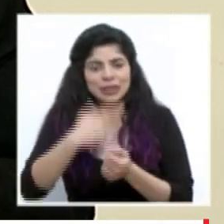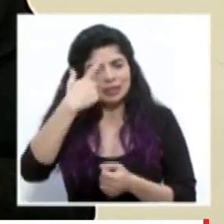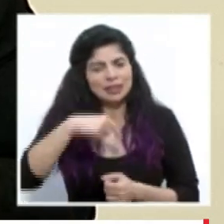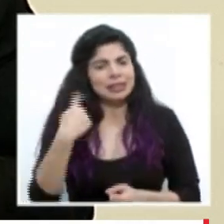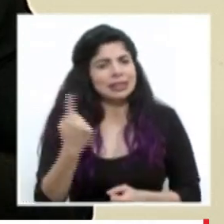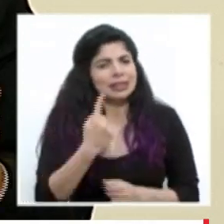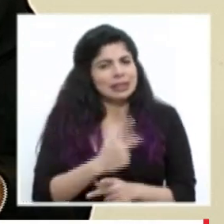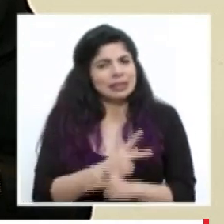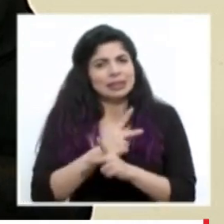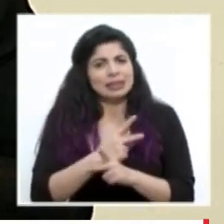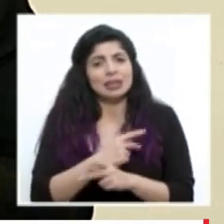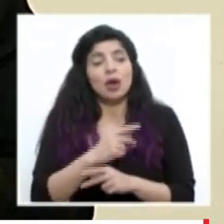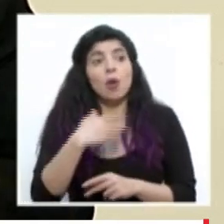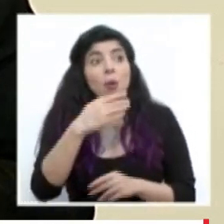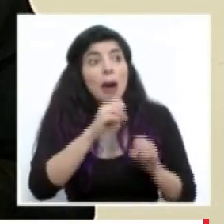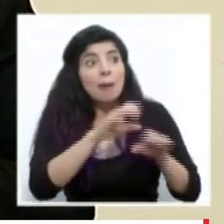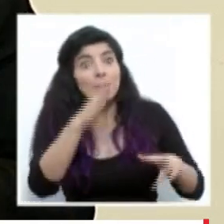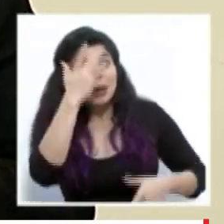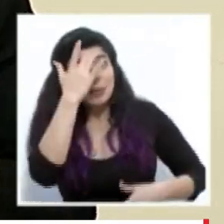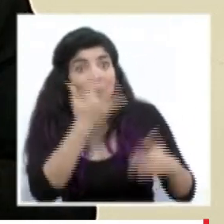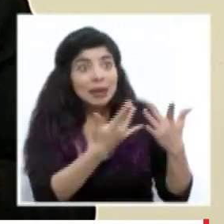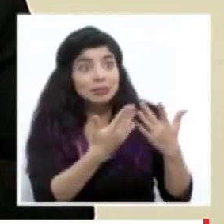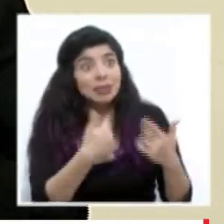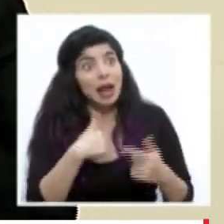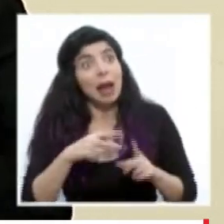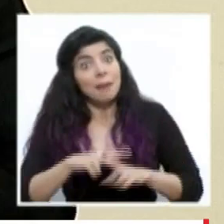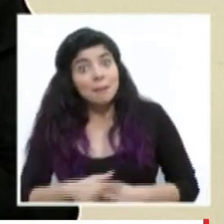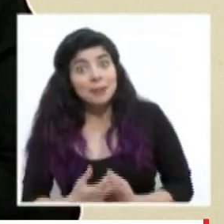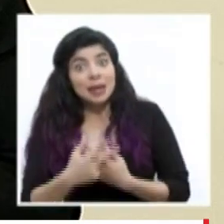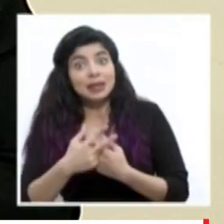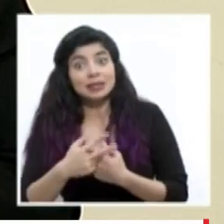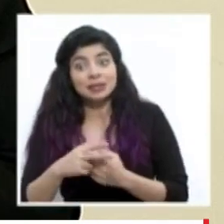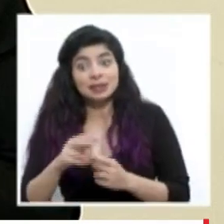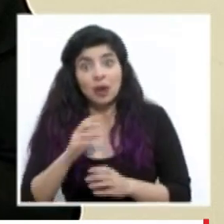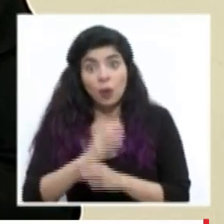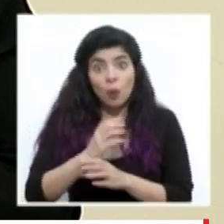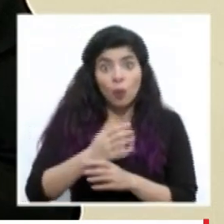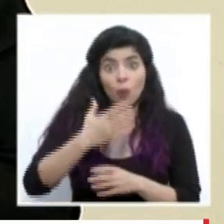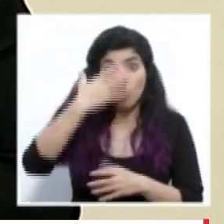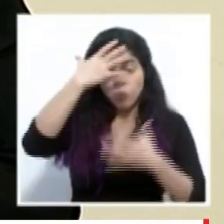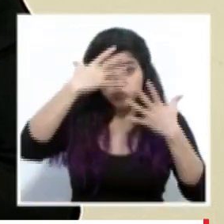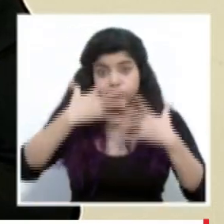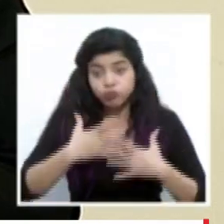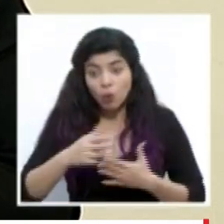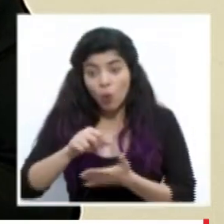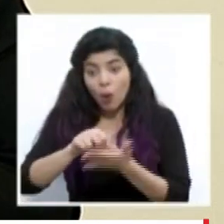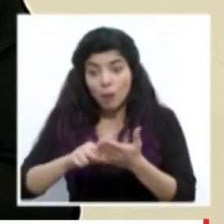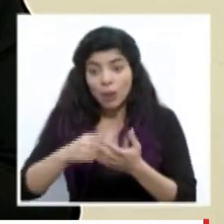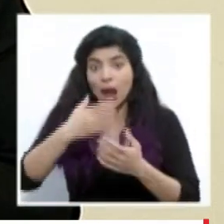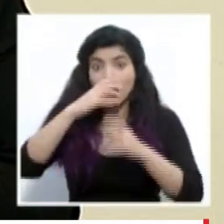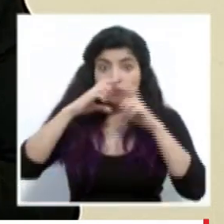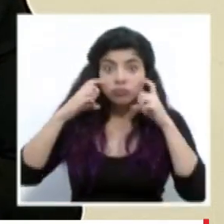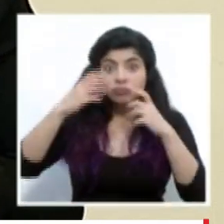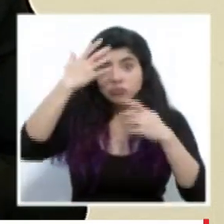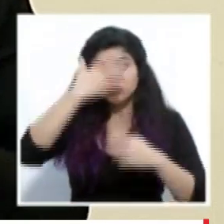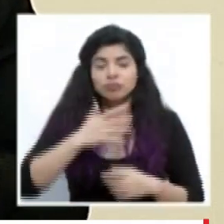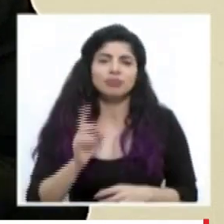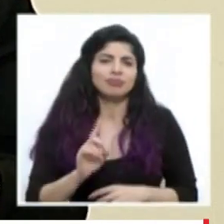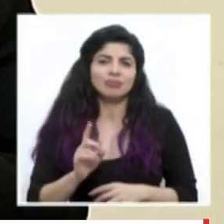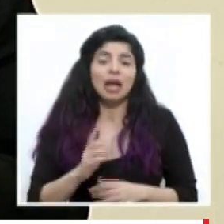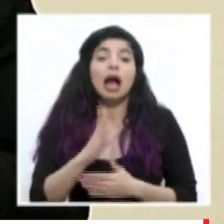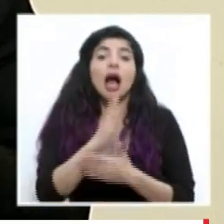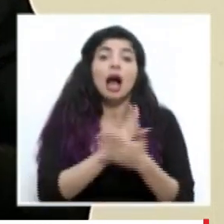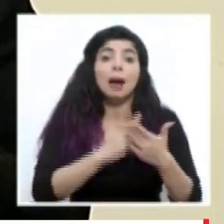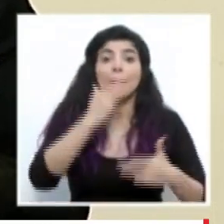siempre. No en una pandemia, no es porque haya una pandemia que uno va a operar utilizando la mascarilla o la careta.